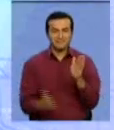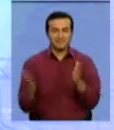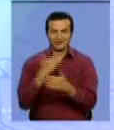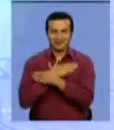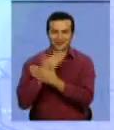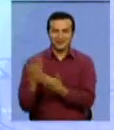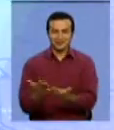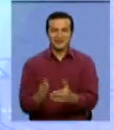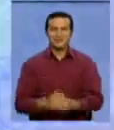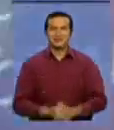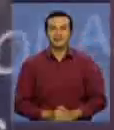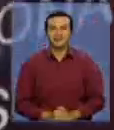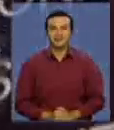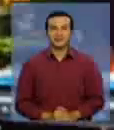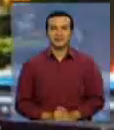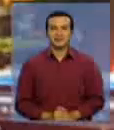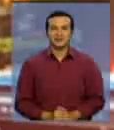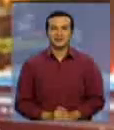Bienvenidos.